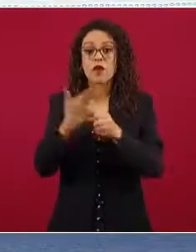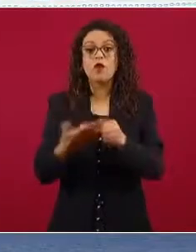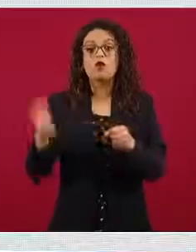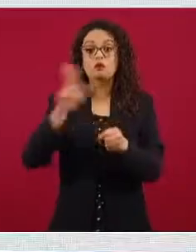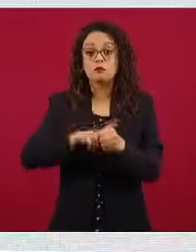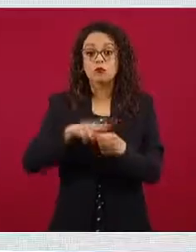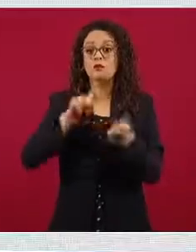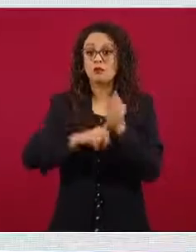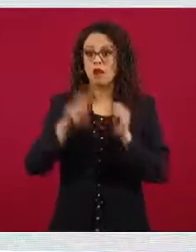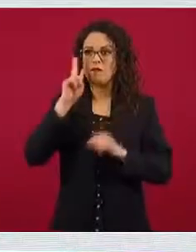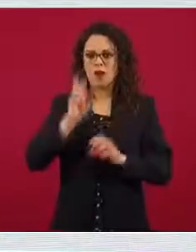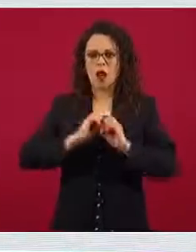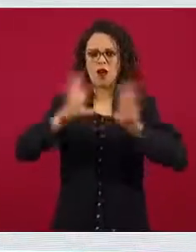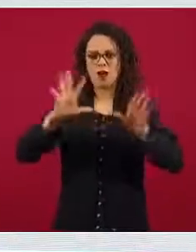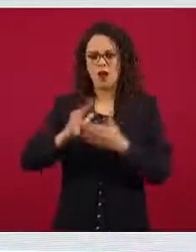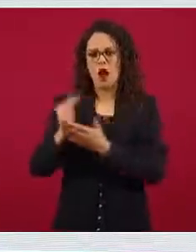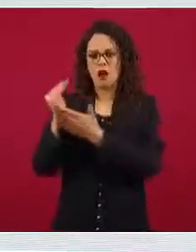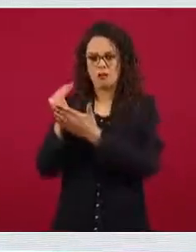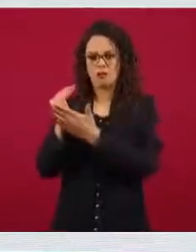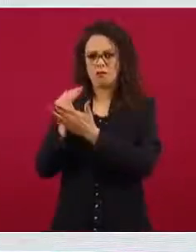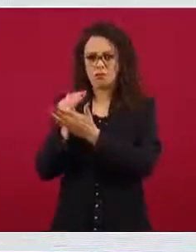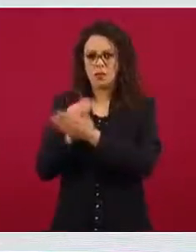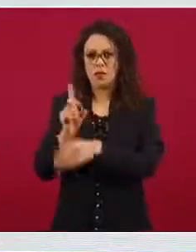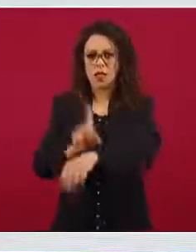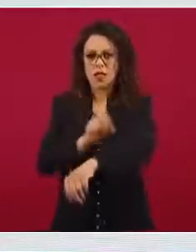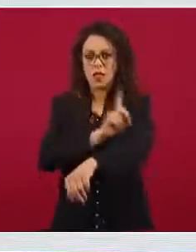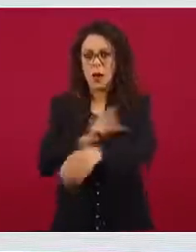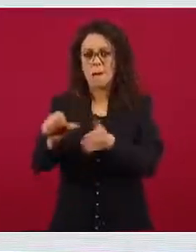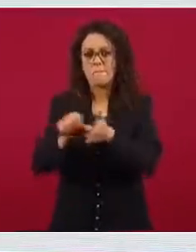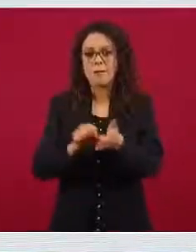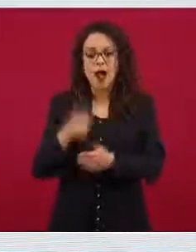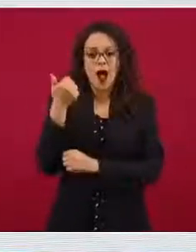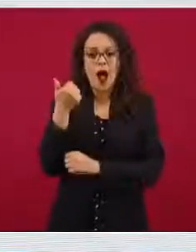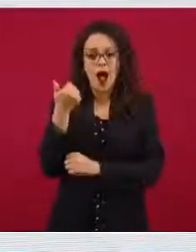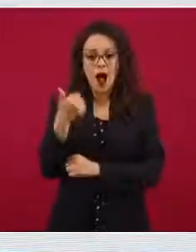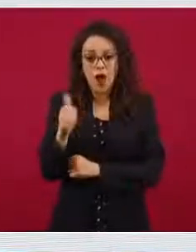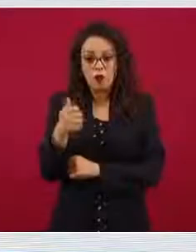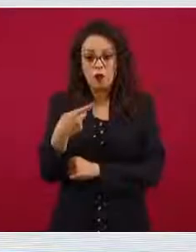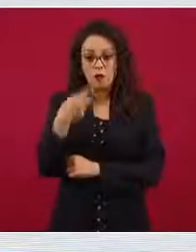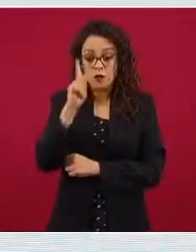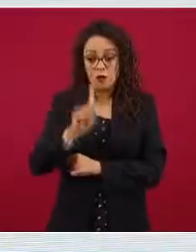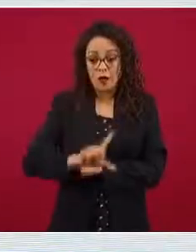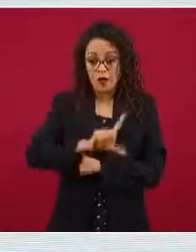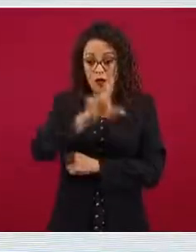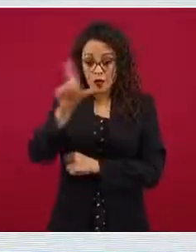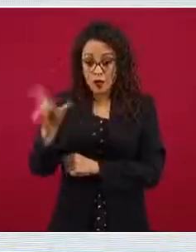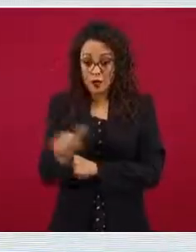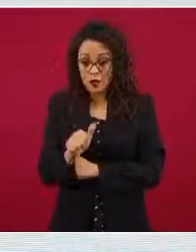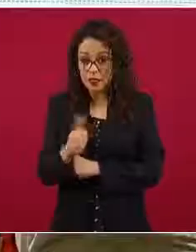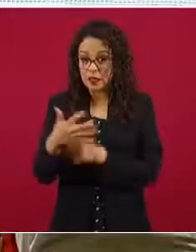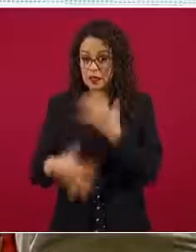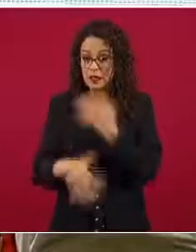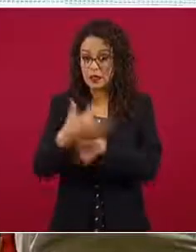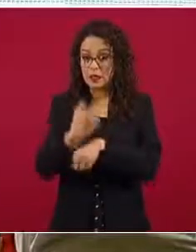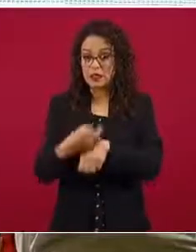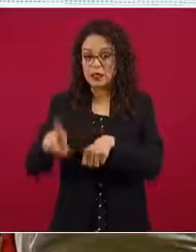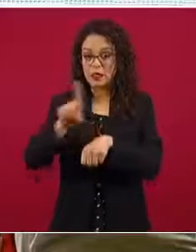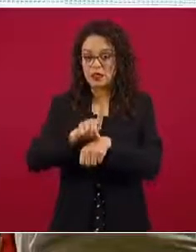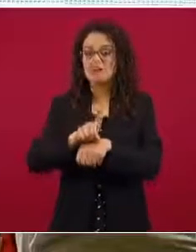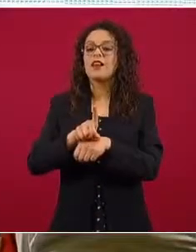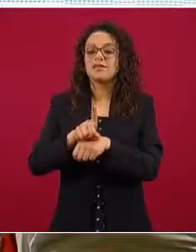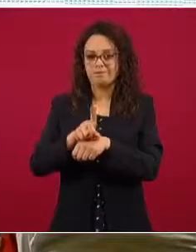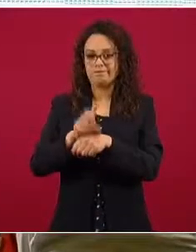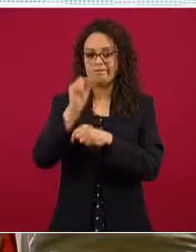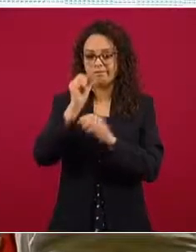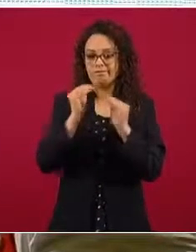sostenida desde el mes de agosto, pero posteriormente estas 15 días de incremento